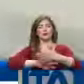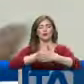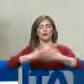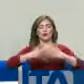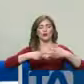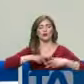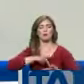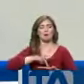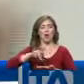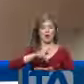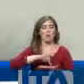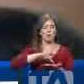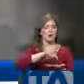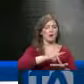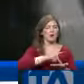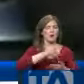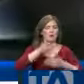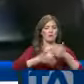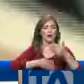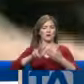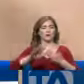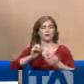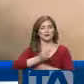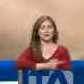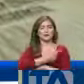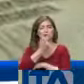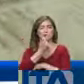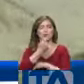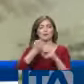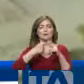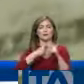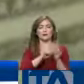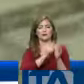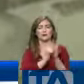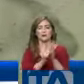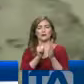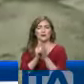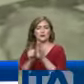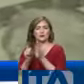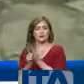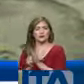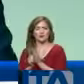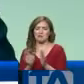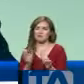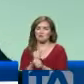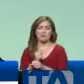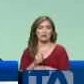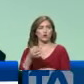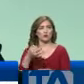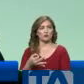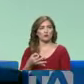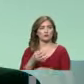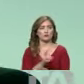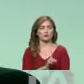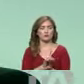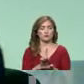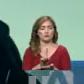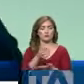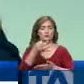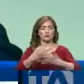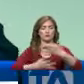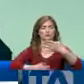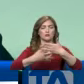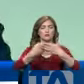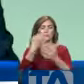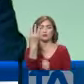pagos que los 30 días de plazo eran para el inicio de sus desembolsos que conforme a lo estipulado se han venido organizando pegamos semanal pero que totalizaba